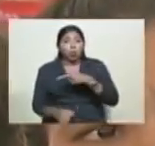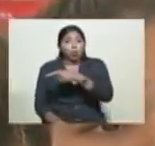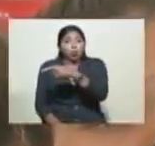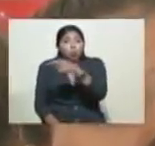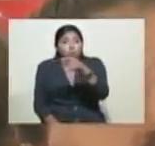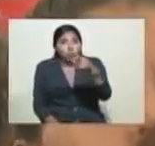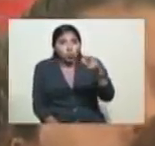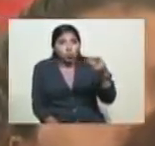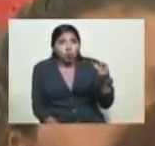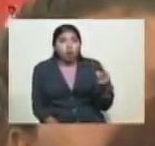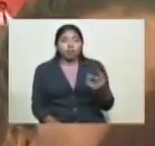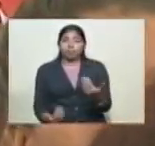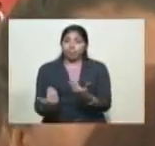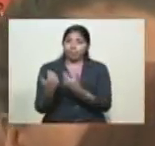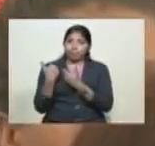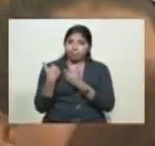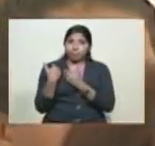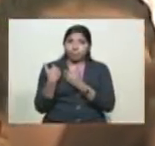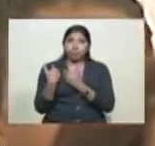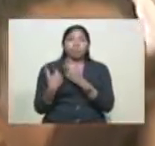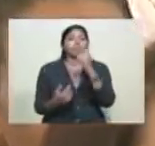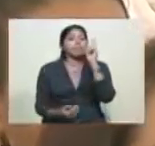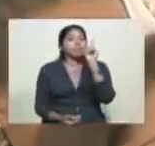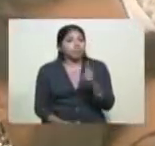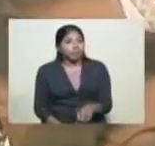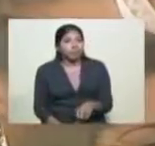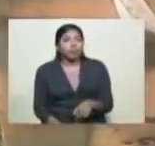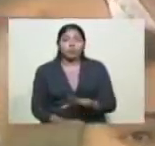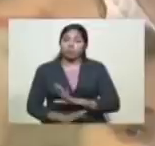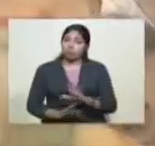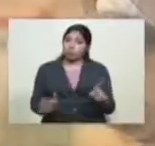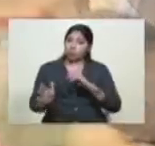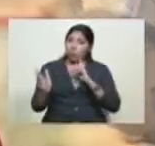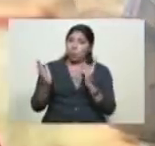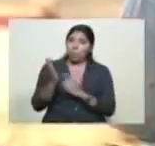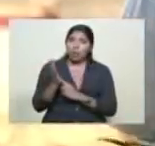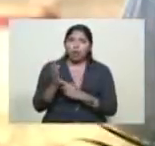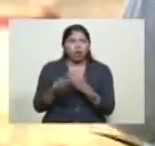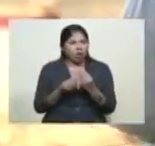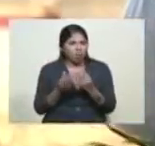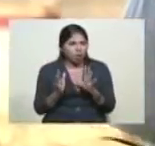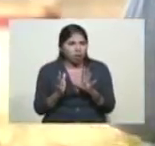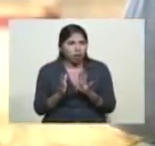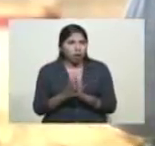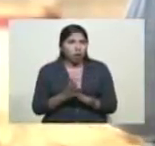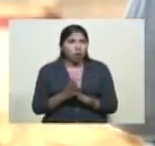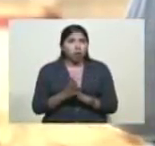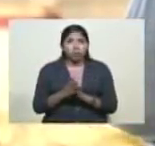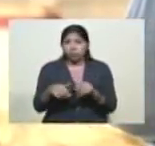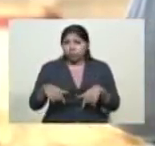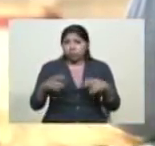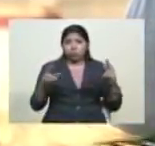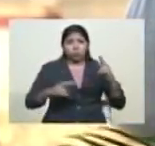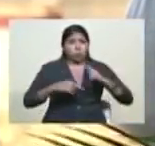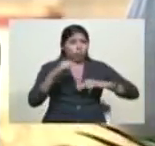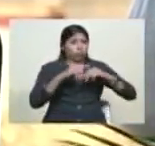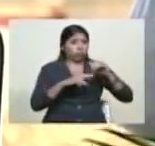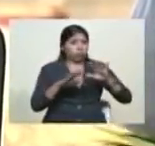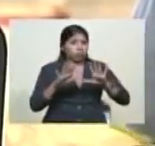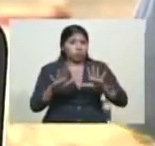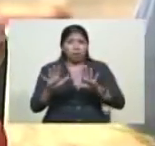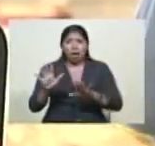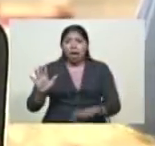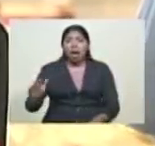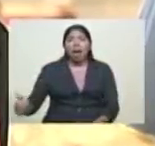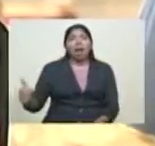ustedes, compatriotas, también cumplir. ¿Y cómo van a cumplir ustedes? Construyendo aquí en cada familia,